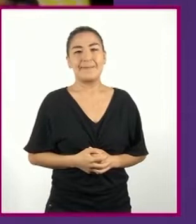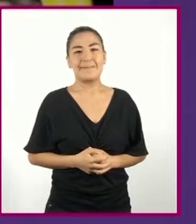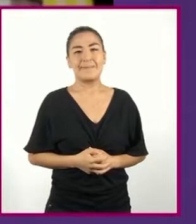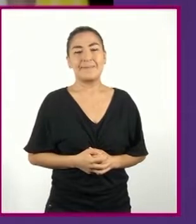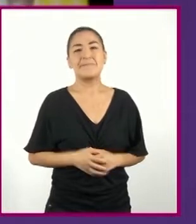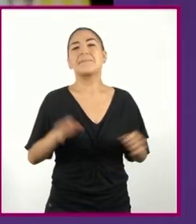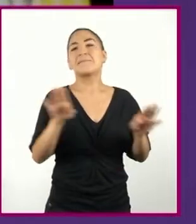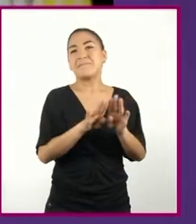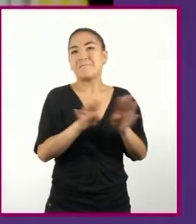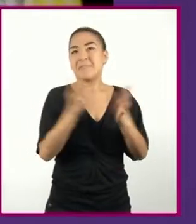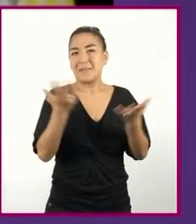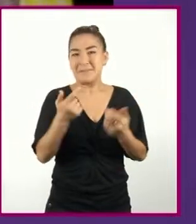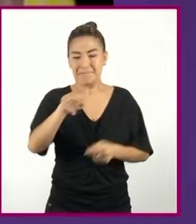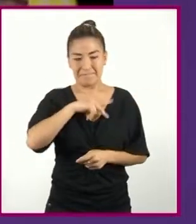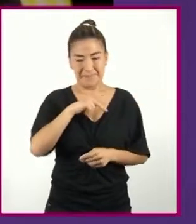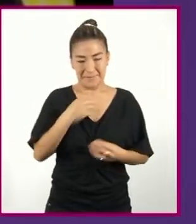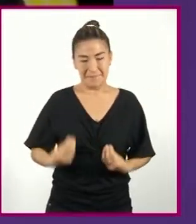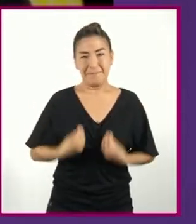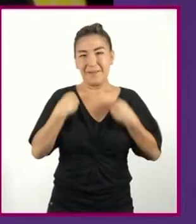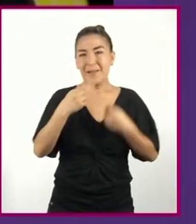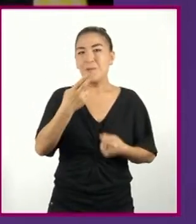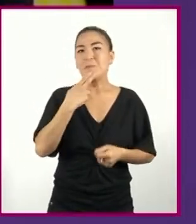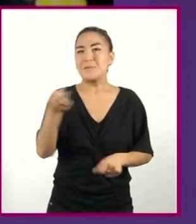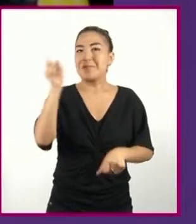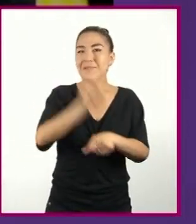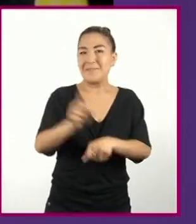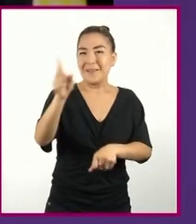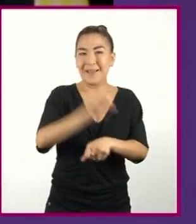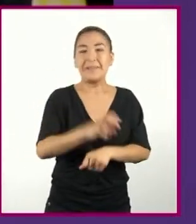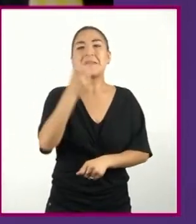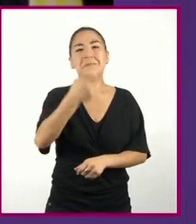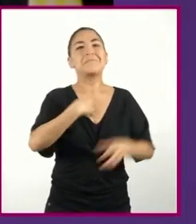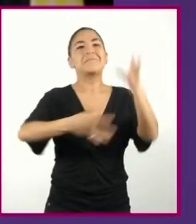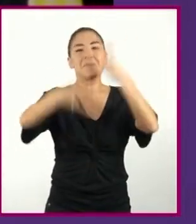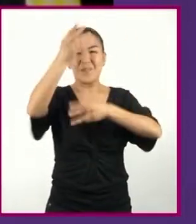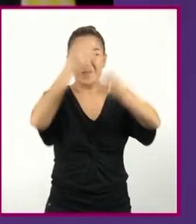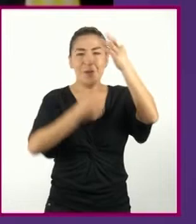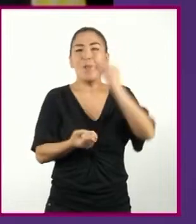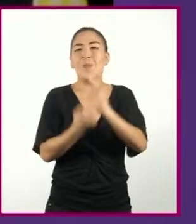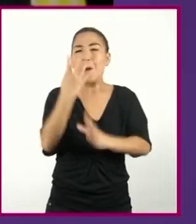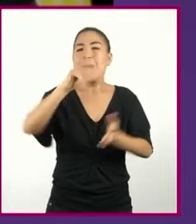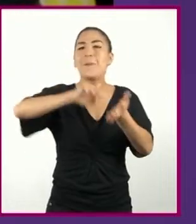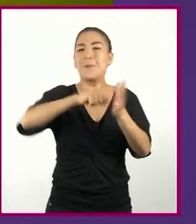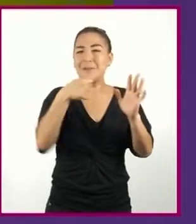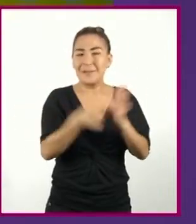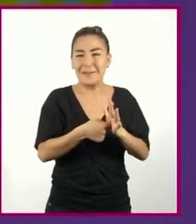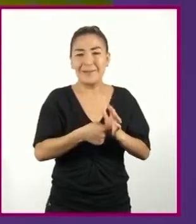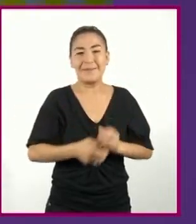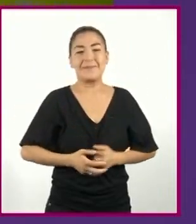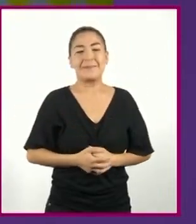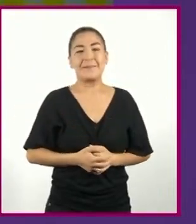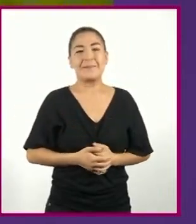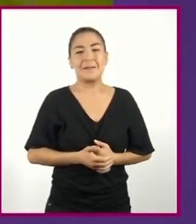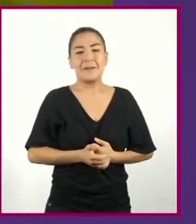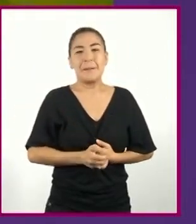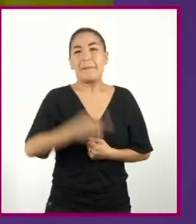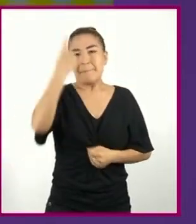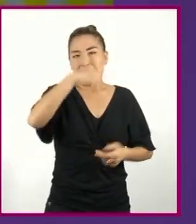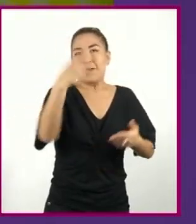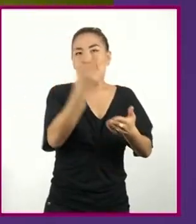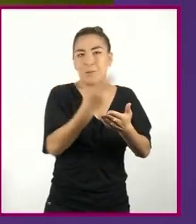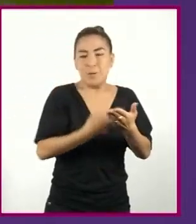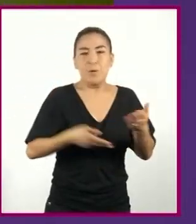Llevarlas a mi vida cotidiana. He aprendido nuevas técnicas de dibujo,